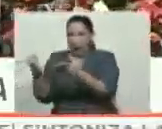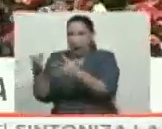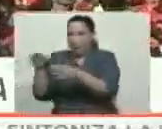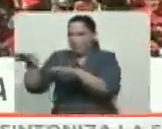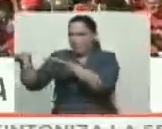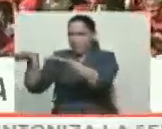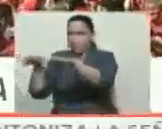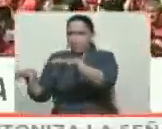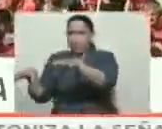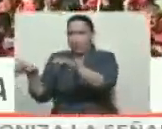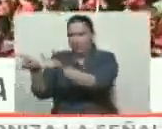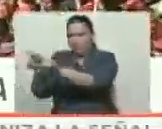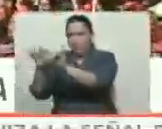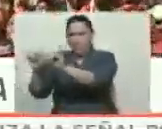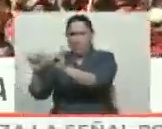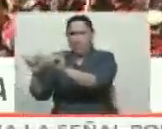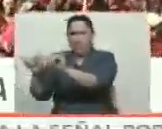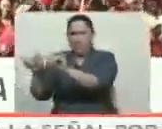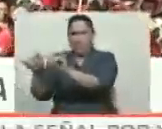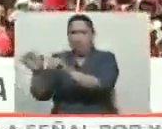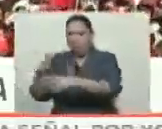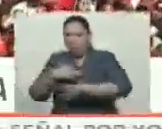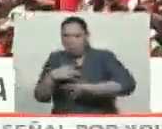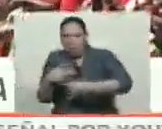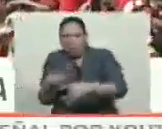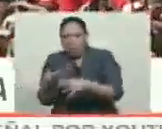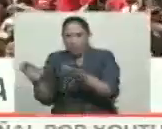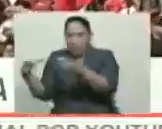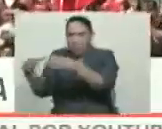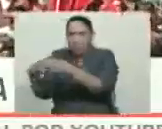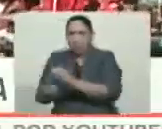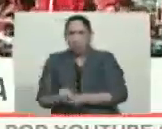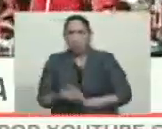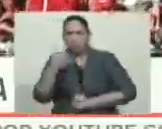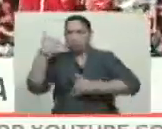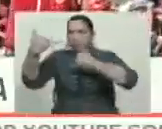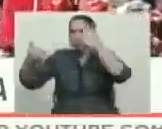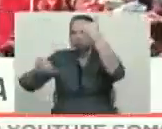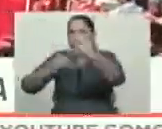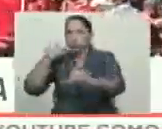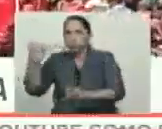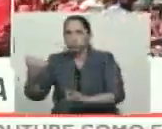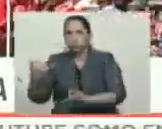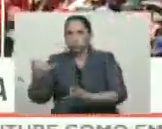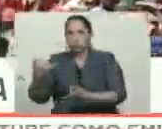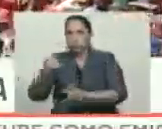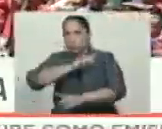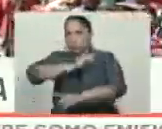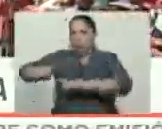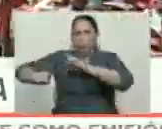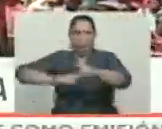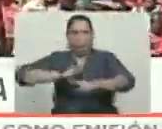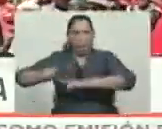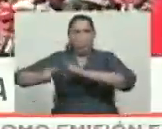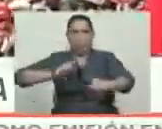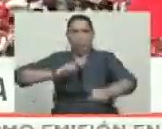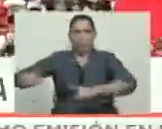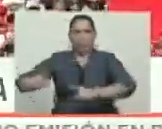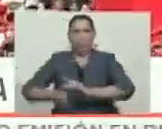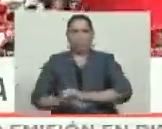divisiones, los grupos, los intereses, las llamadas telefónicas, dándole órdenes y